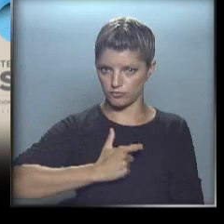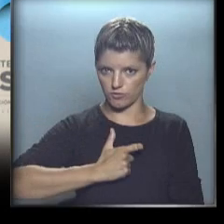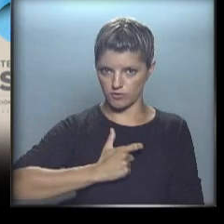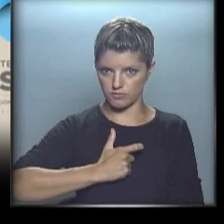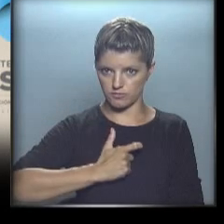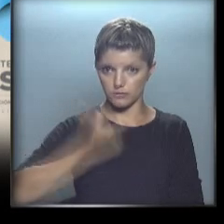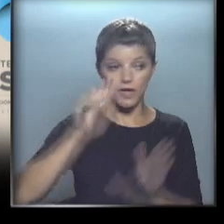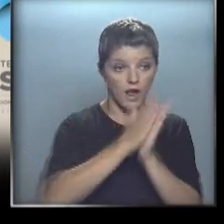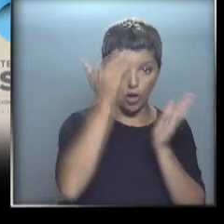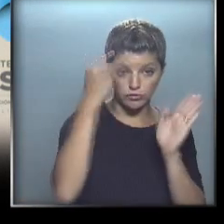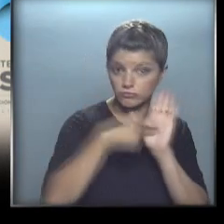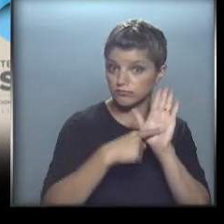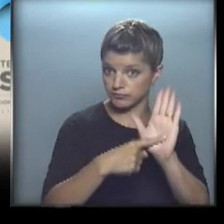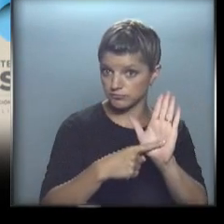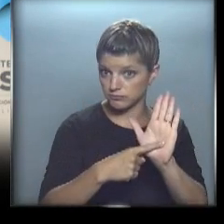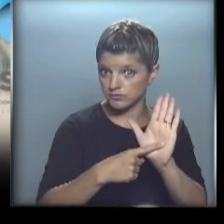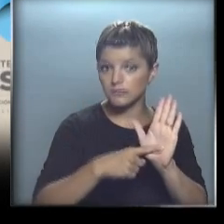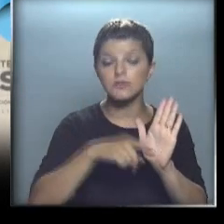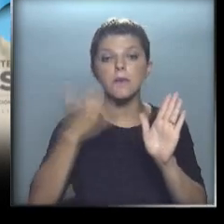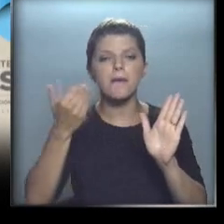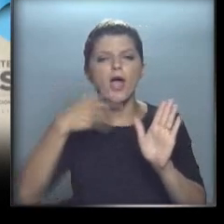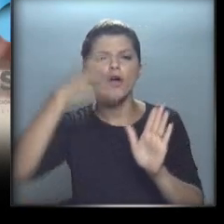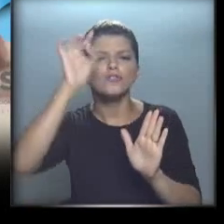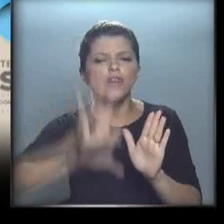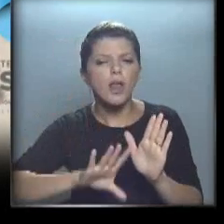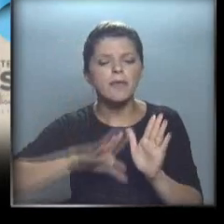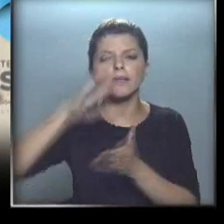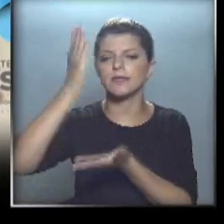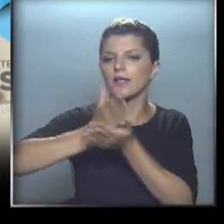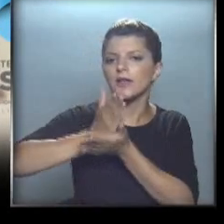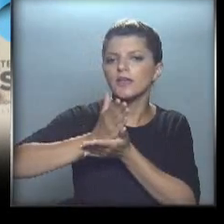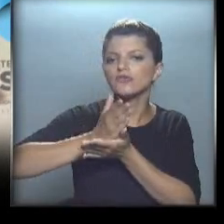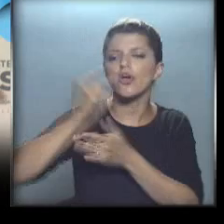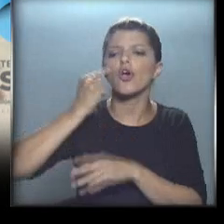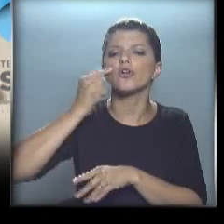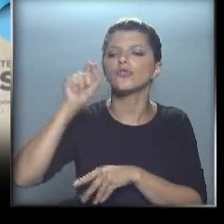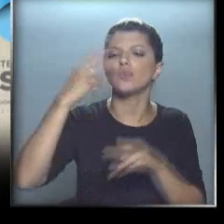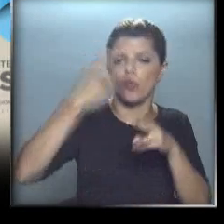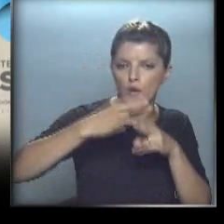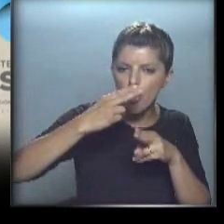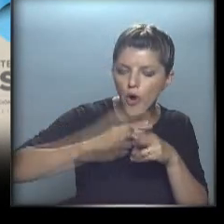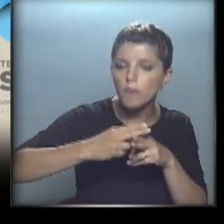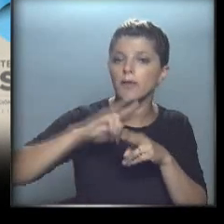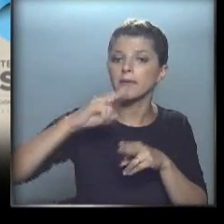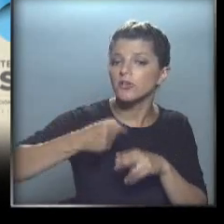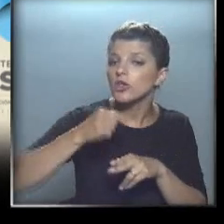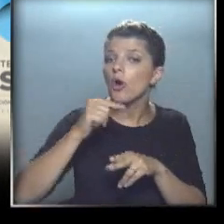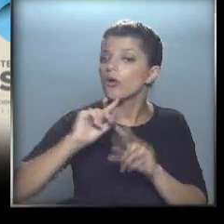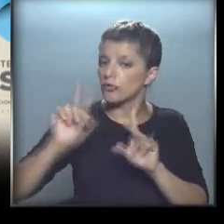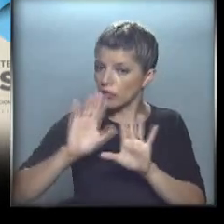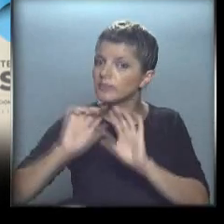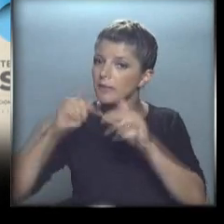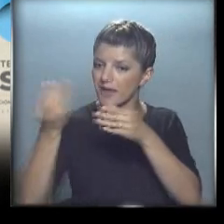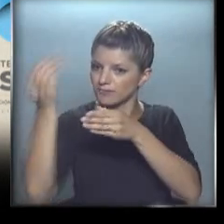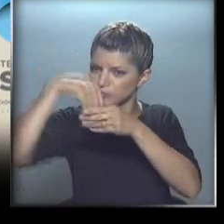digamos, constitucionalmente. No solamente comprende el derecho a conocer cuál es el nombre, sino que tiene distintos